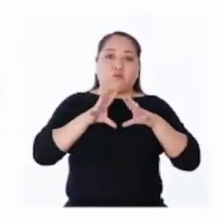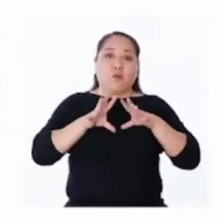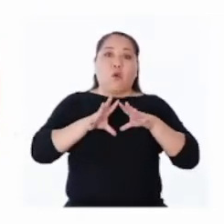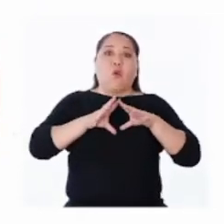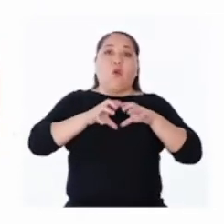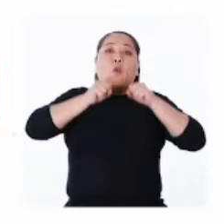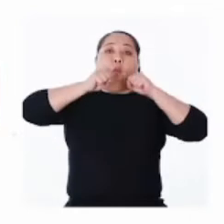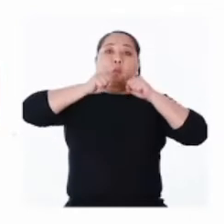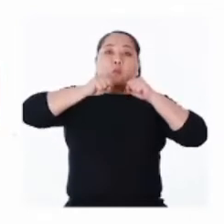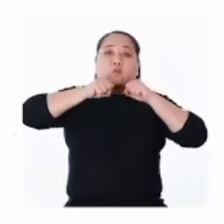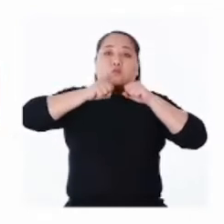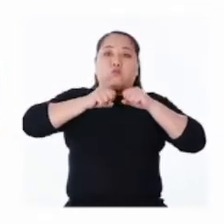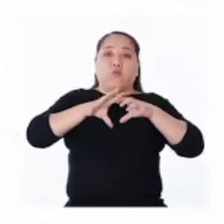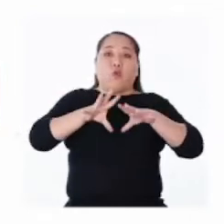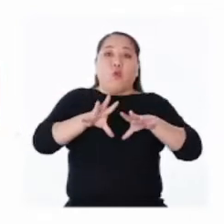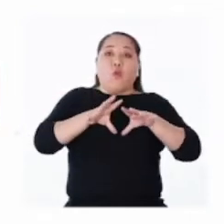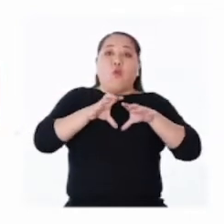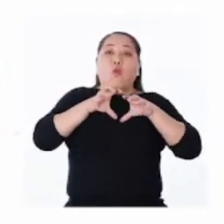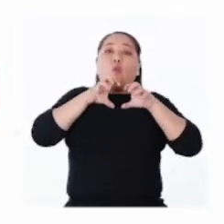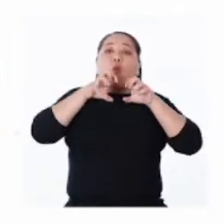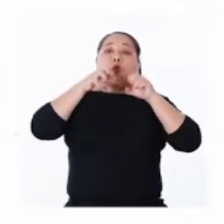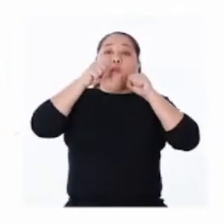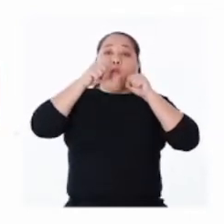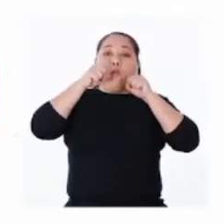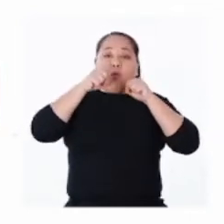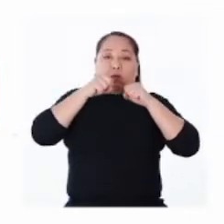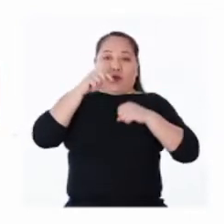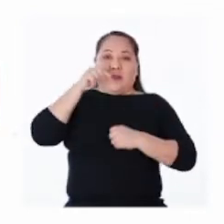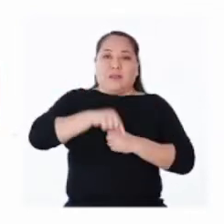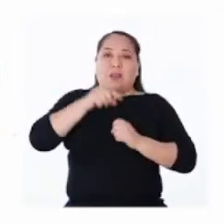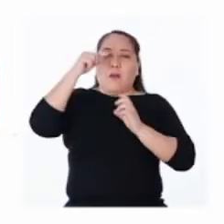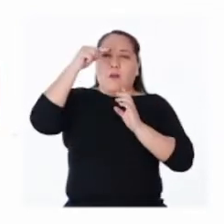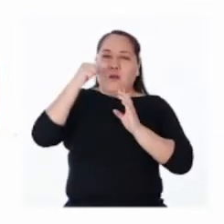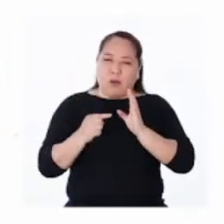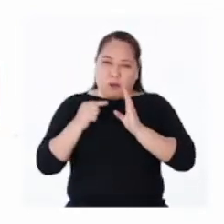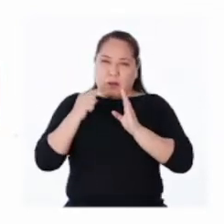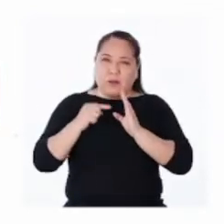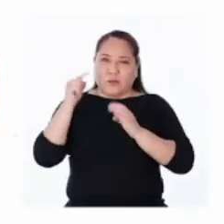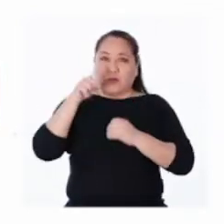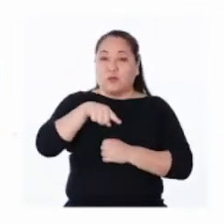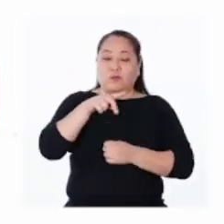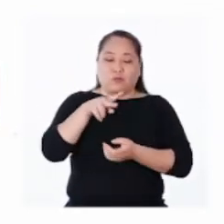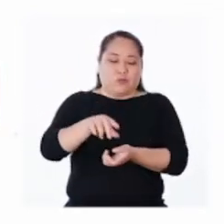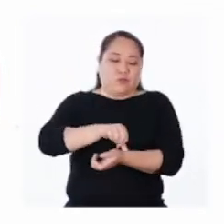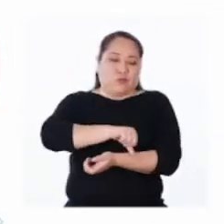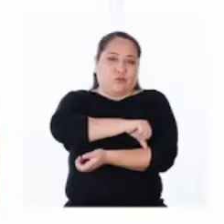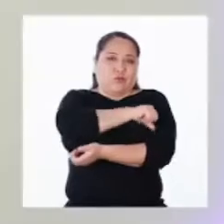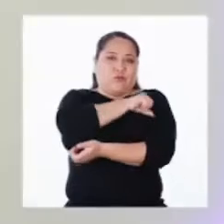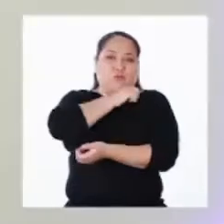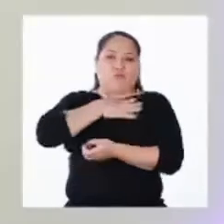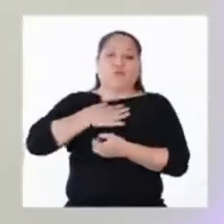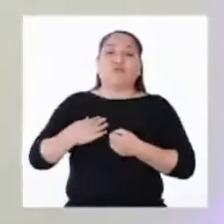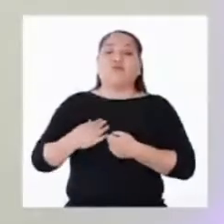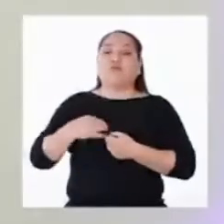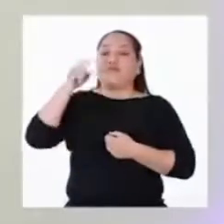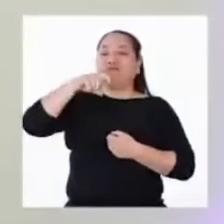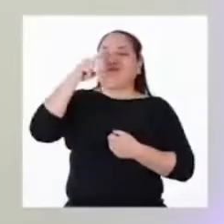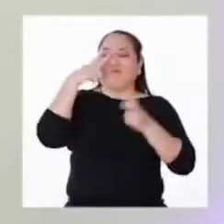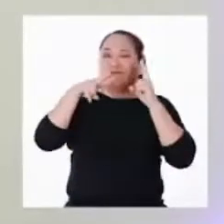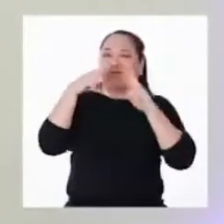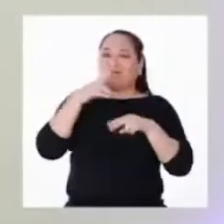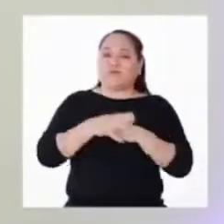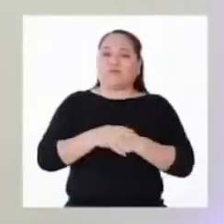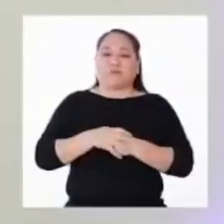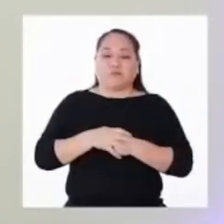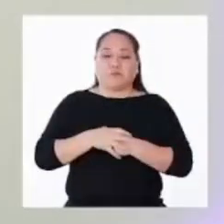tu corazón está en reposo y llenándose de sangre. Esta es la presión mínima en tus vasos sanguíneos. Es necesario tener en cuenta